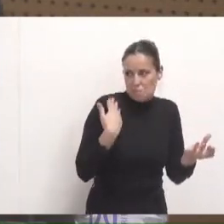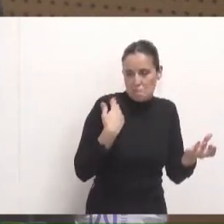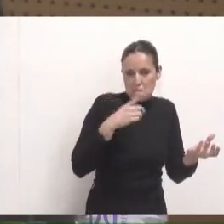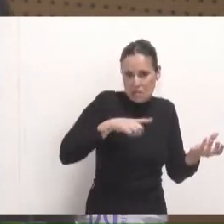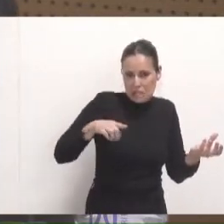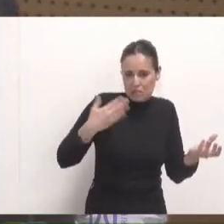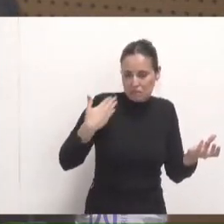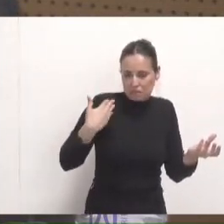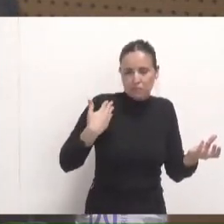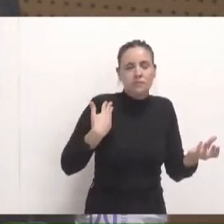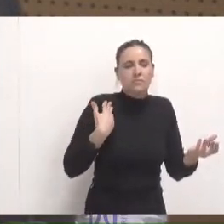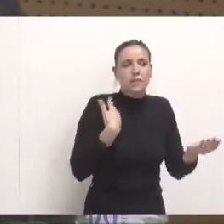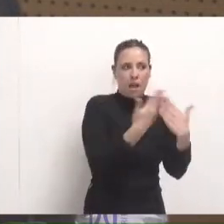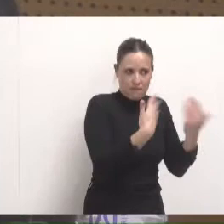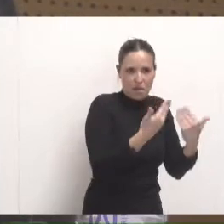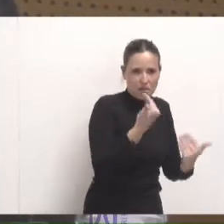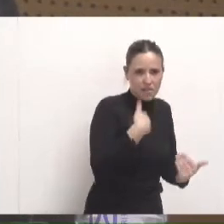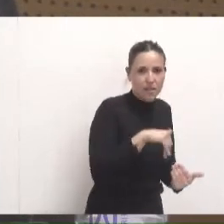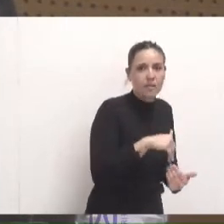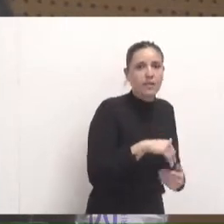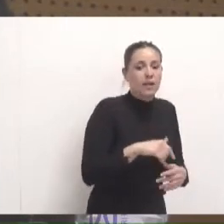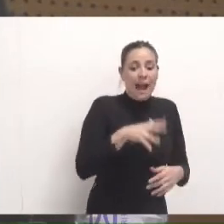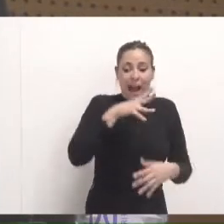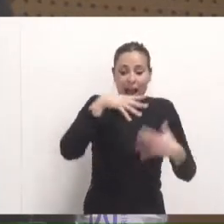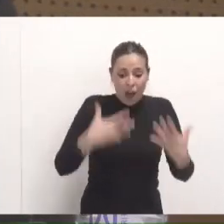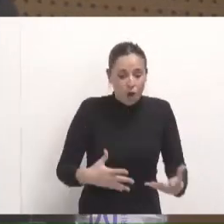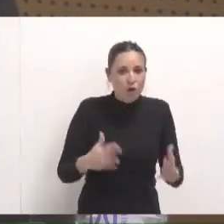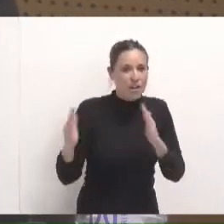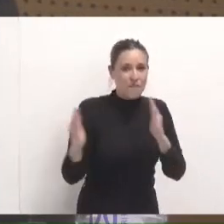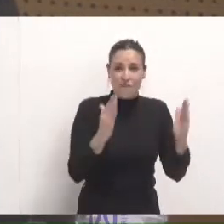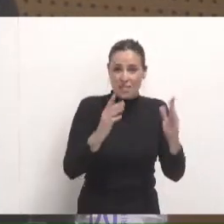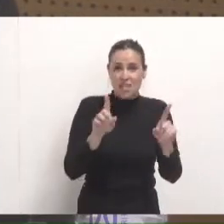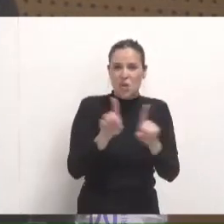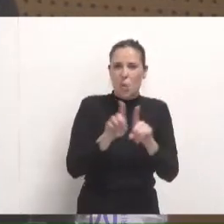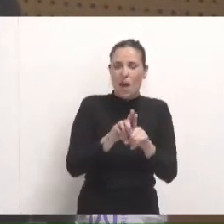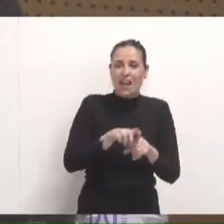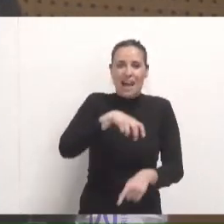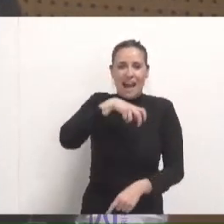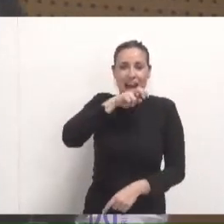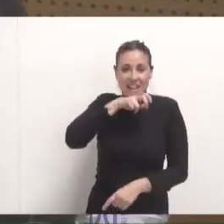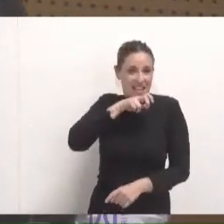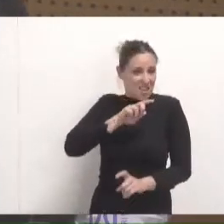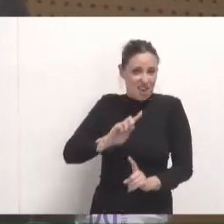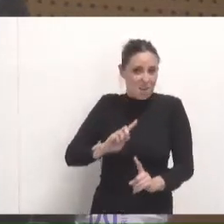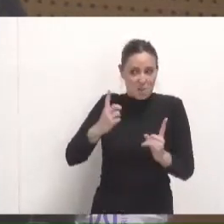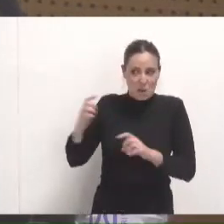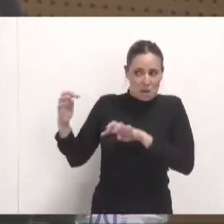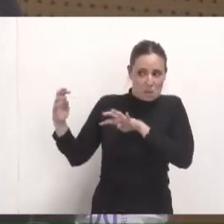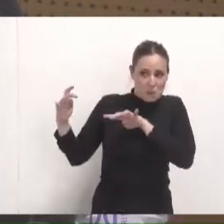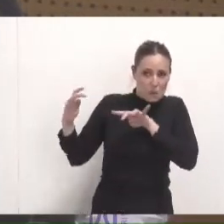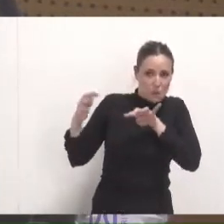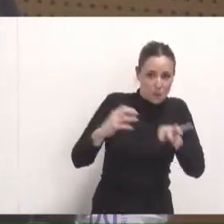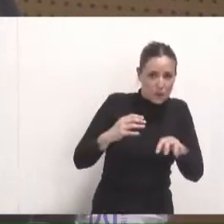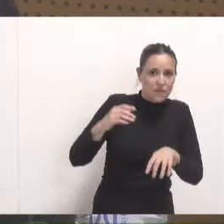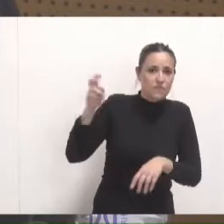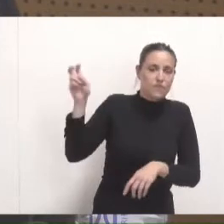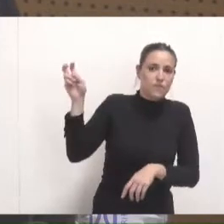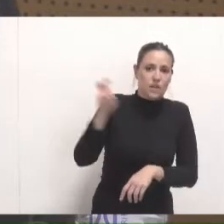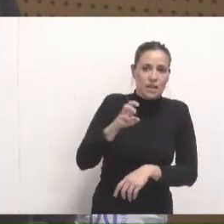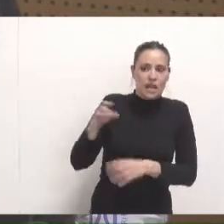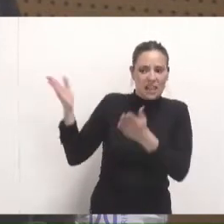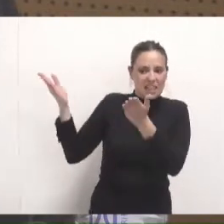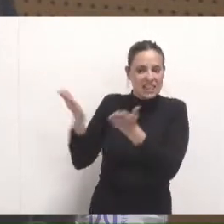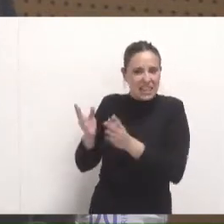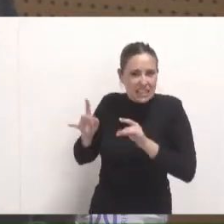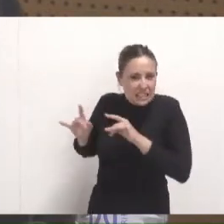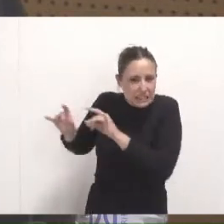a, yo qué sé, a cuando empezaron a aparecer las primeras ardillas procedentes del vecino Sáhara Occidental en Fuerteventura,